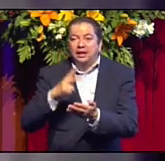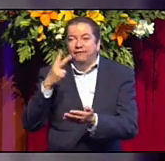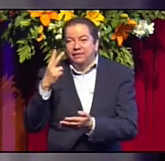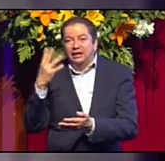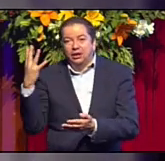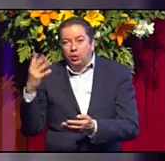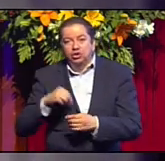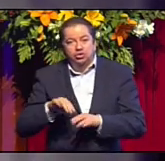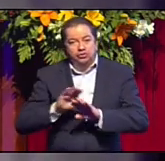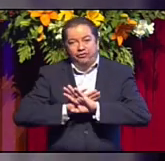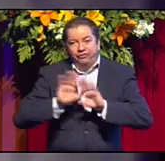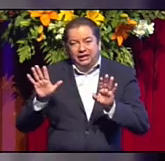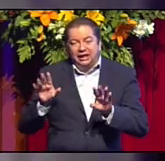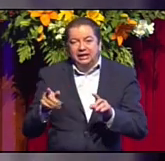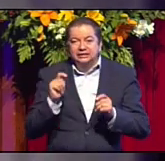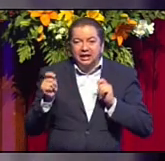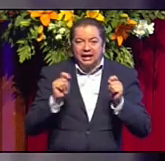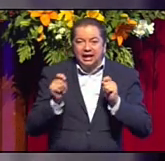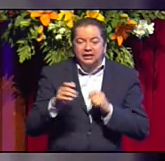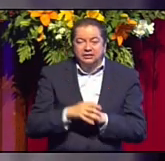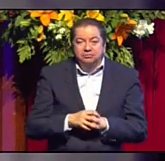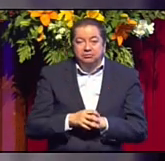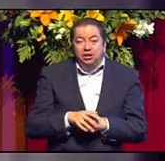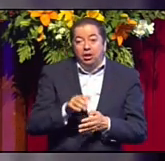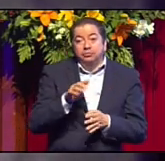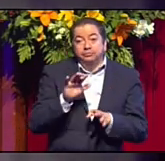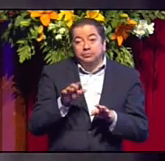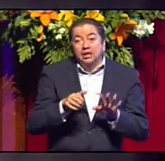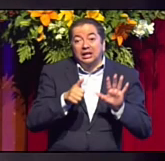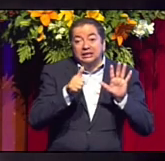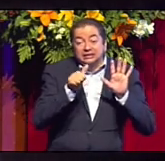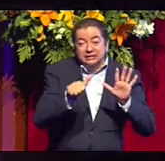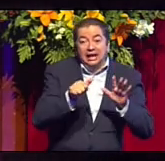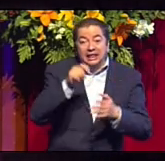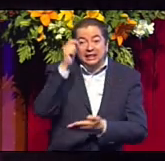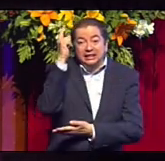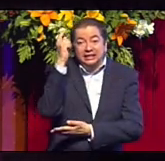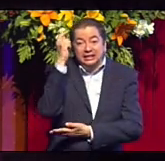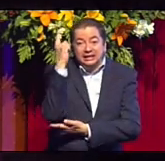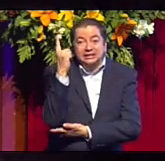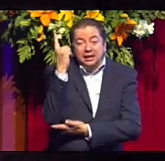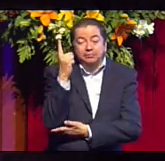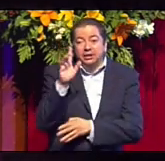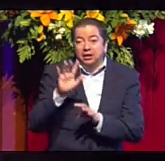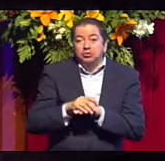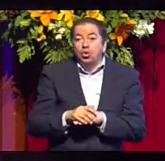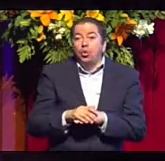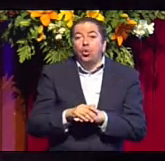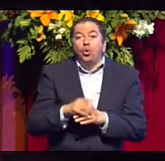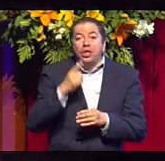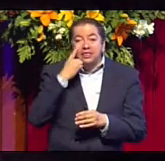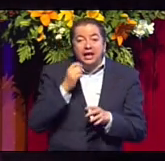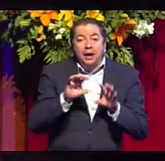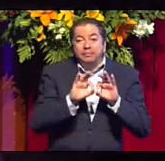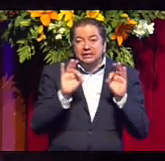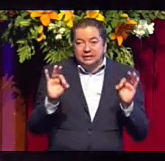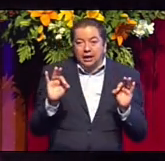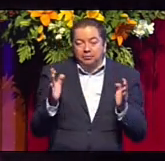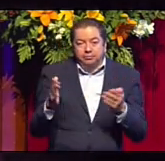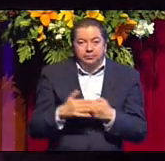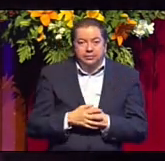mi gestión. Ese 6 de diciembre probablemente va a ser un día especial para mí, pero no me quiero anticipar a